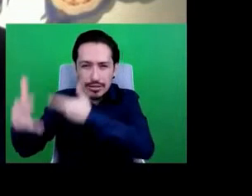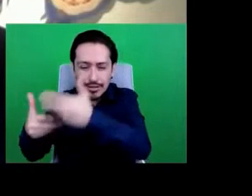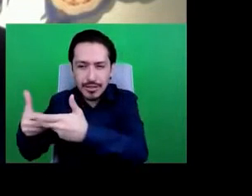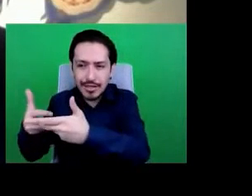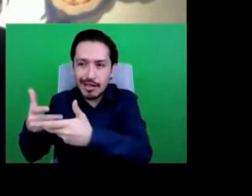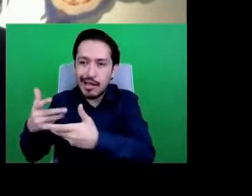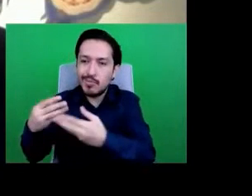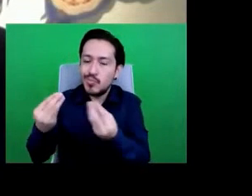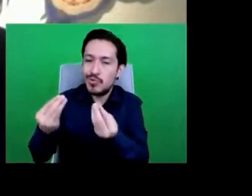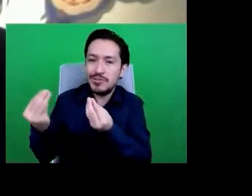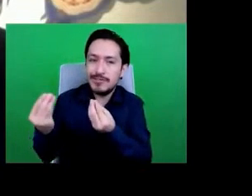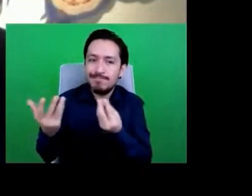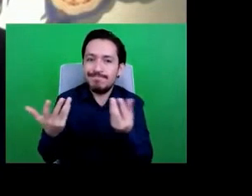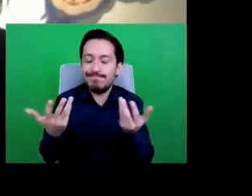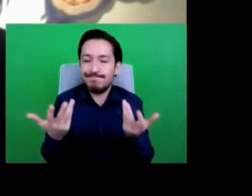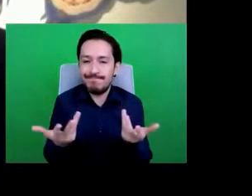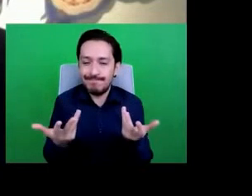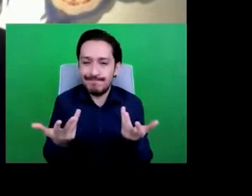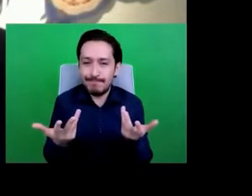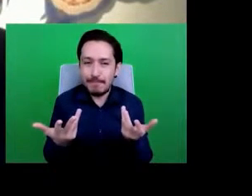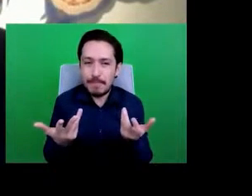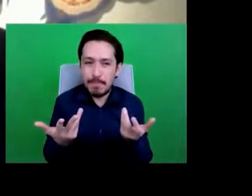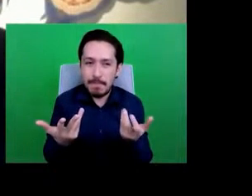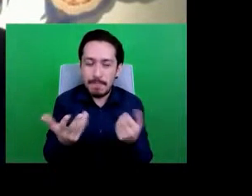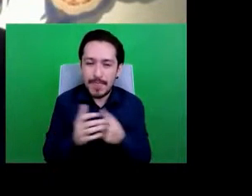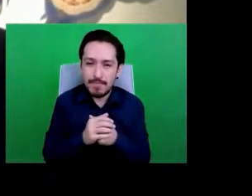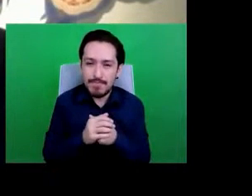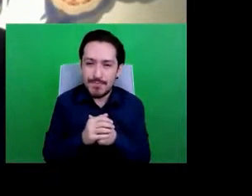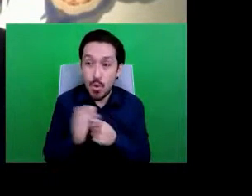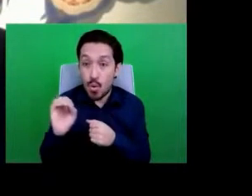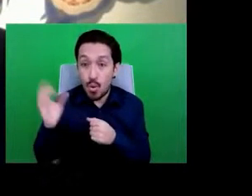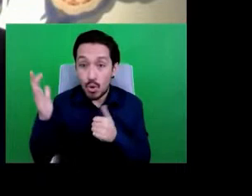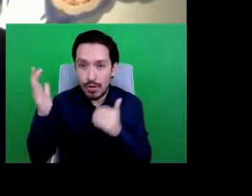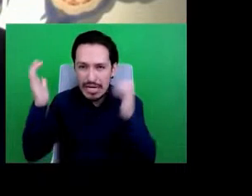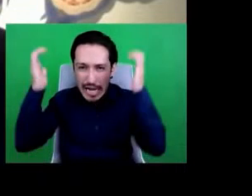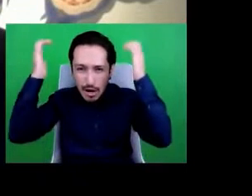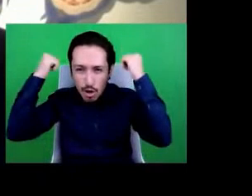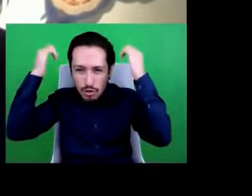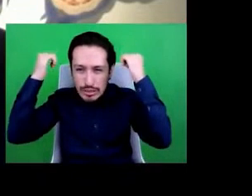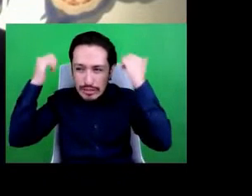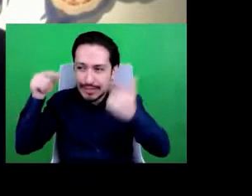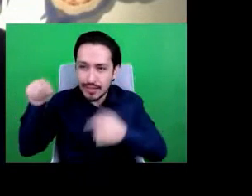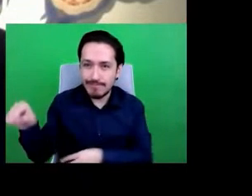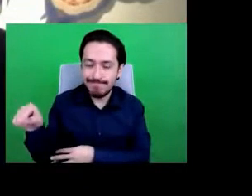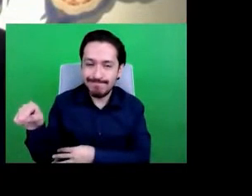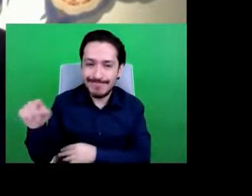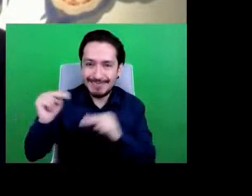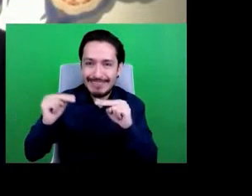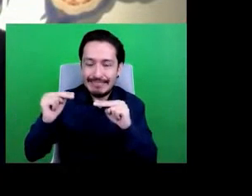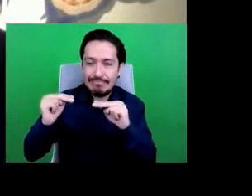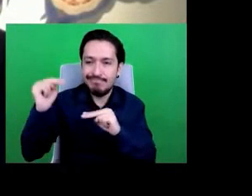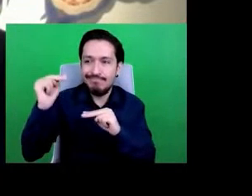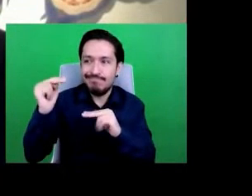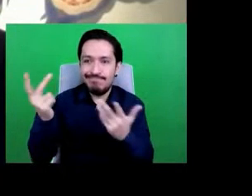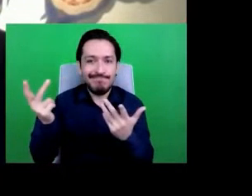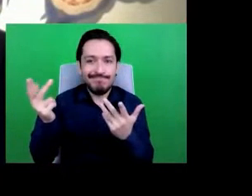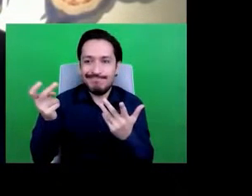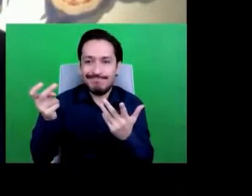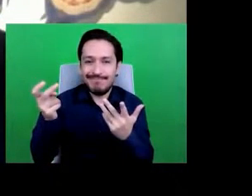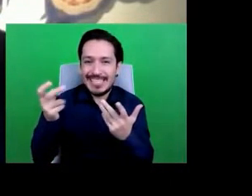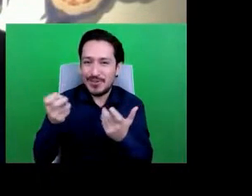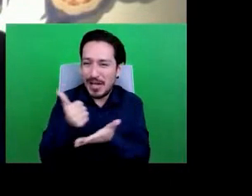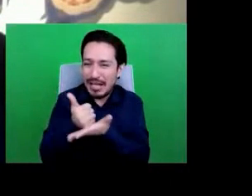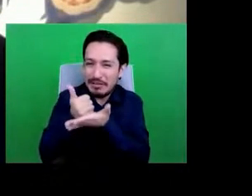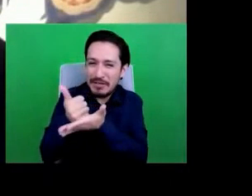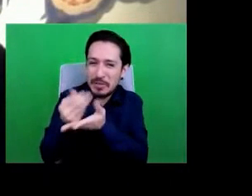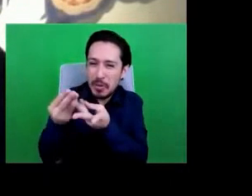de el narcotráfico, pero creo que tenemos que hacer lo que podamos, tanto formalmente como